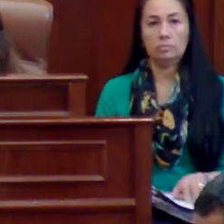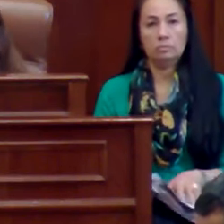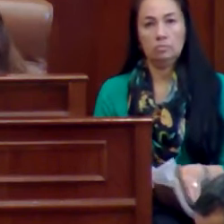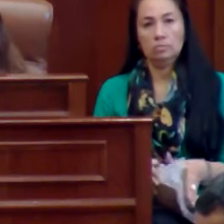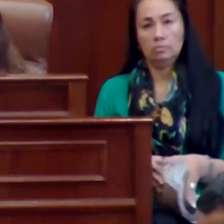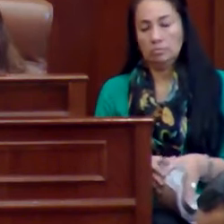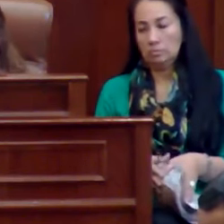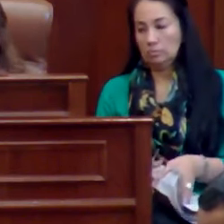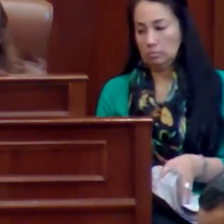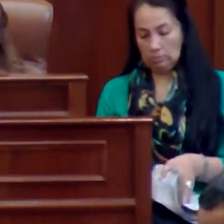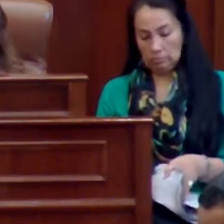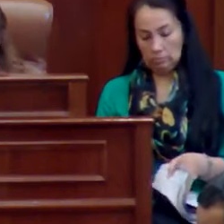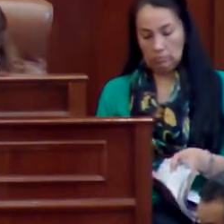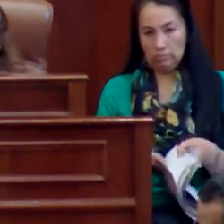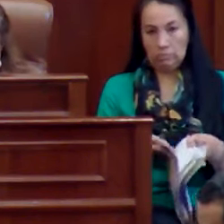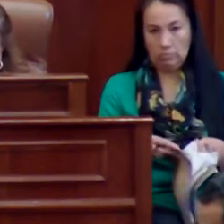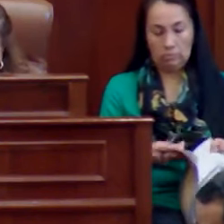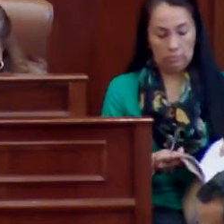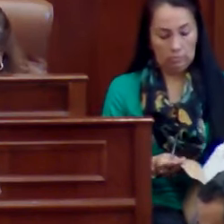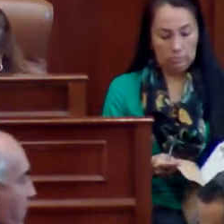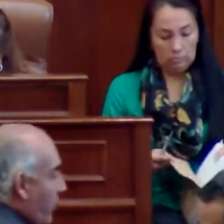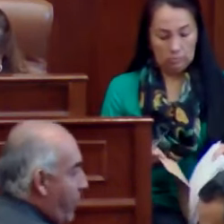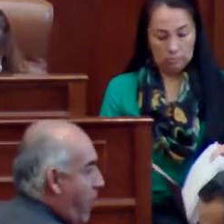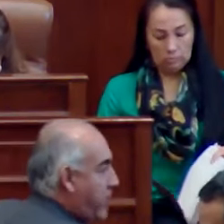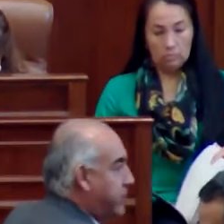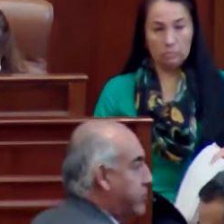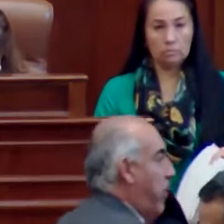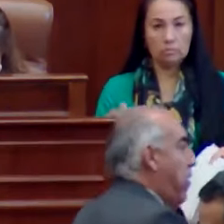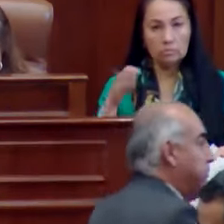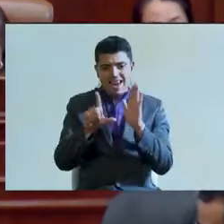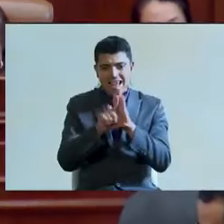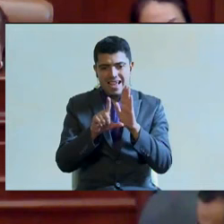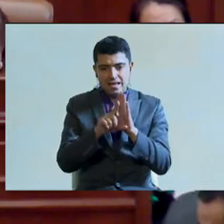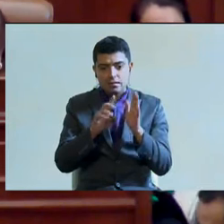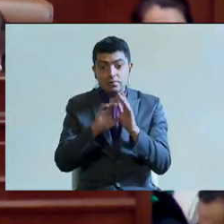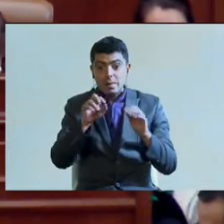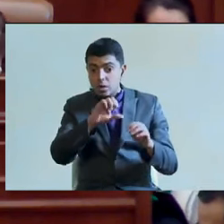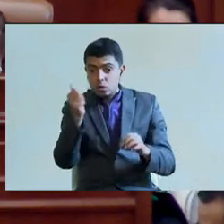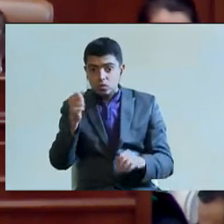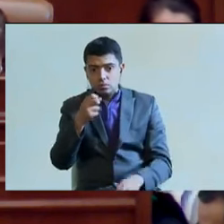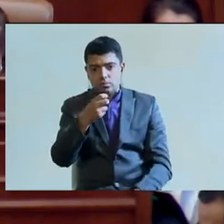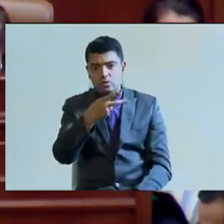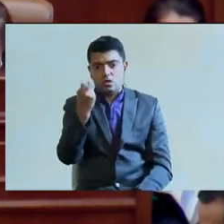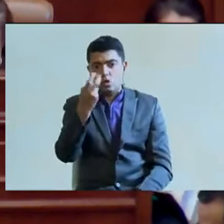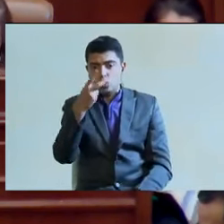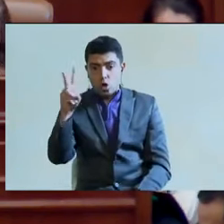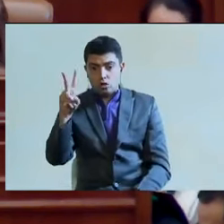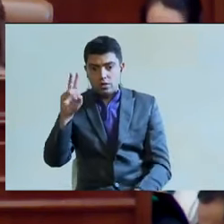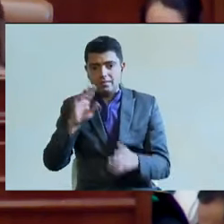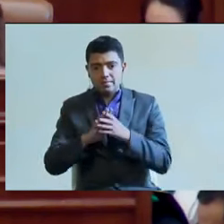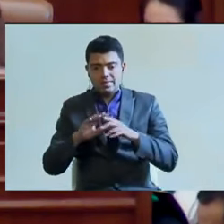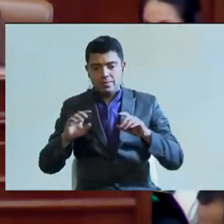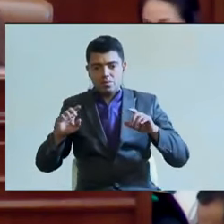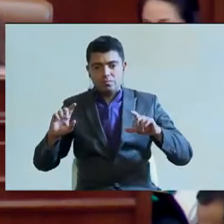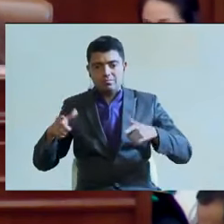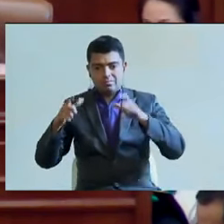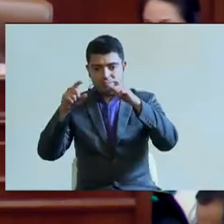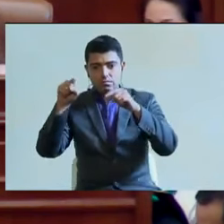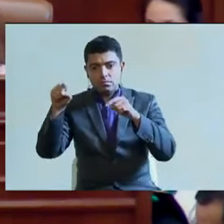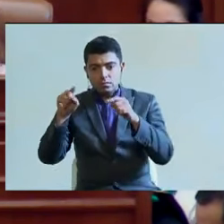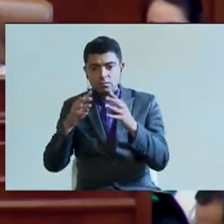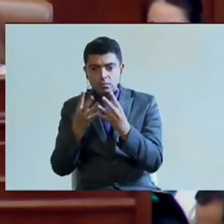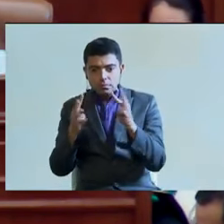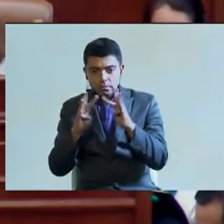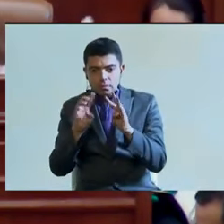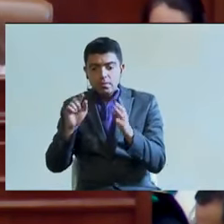de ley número 1797 cámara 212 2017 senado Med del cual se establece el tiempo de